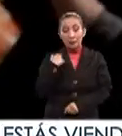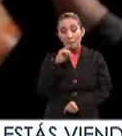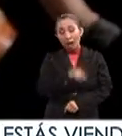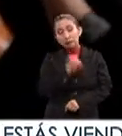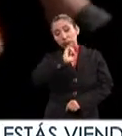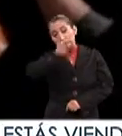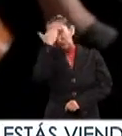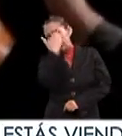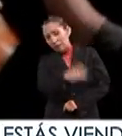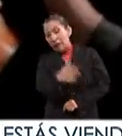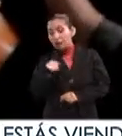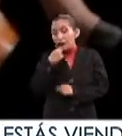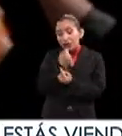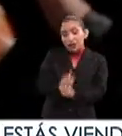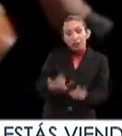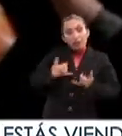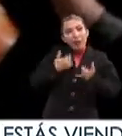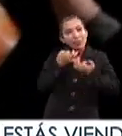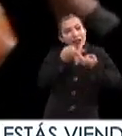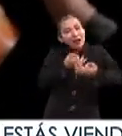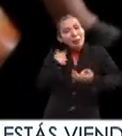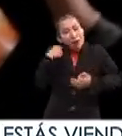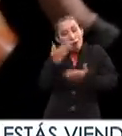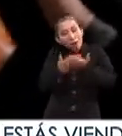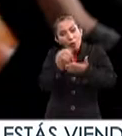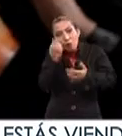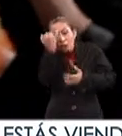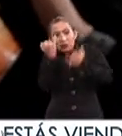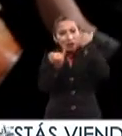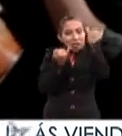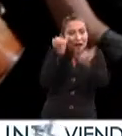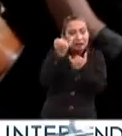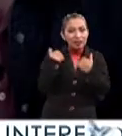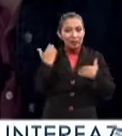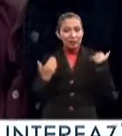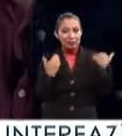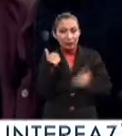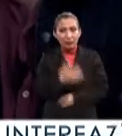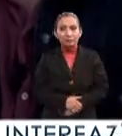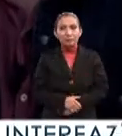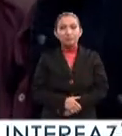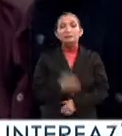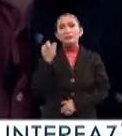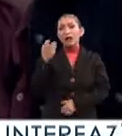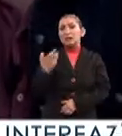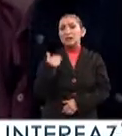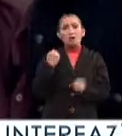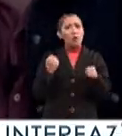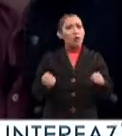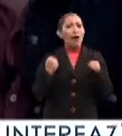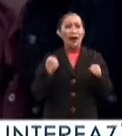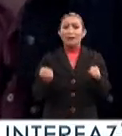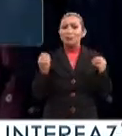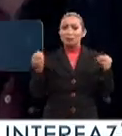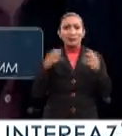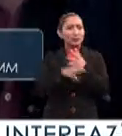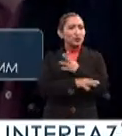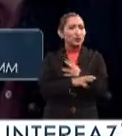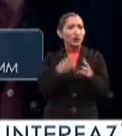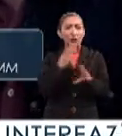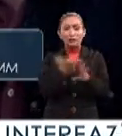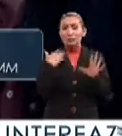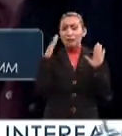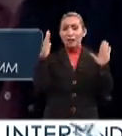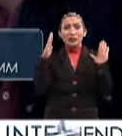más especializado hasta niños y jóvenes con propuestas novedosas y divertidas. Y ha sido súper intenso, creo que algunas cosas han